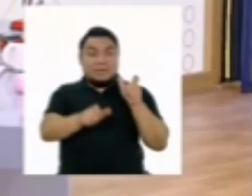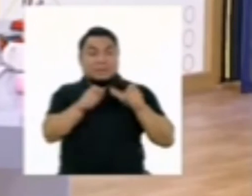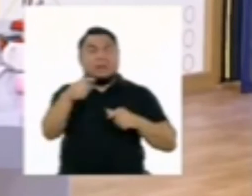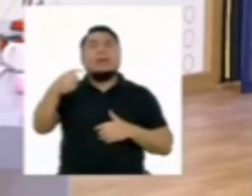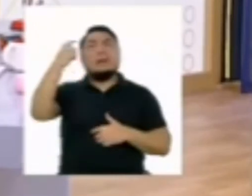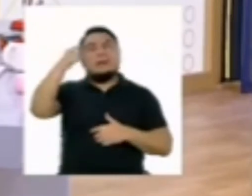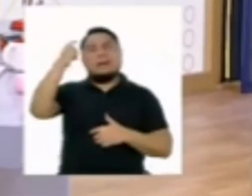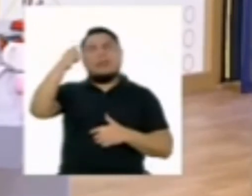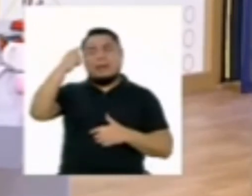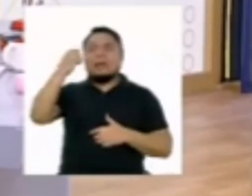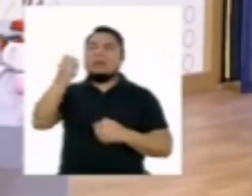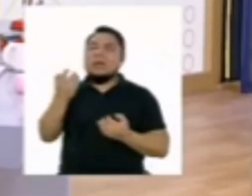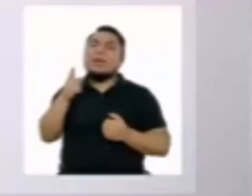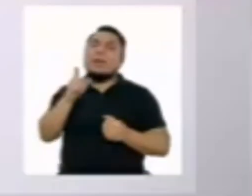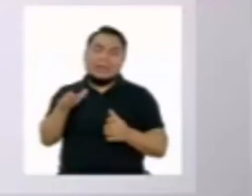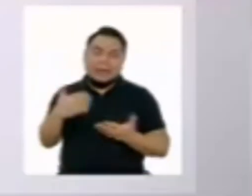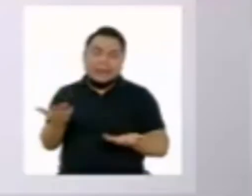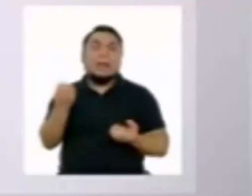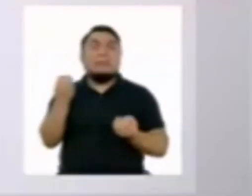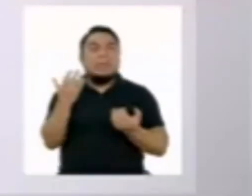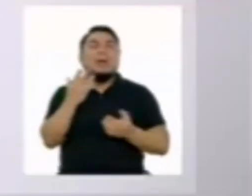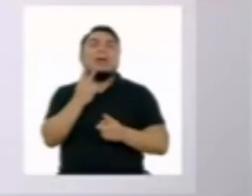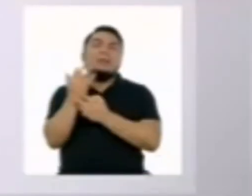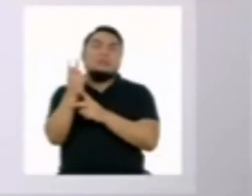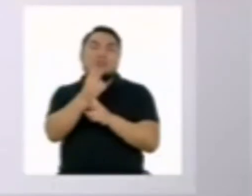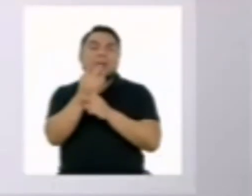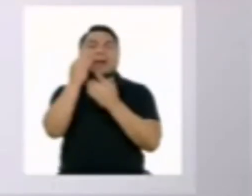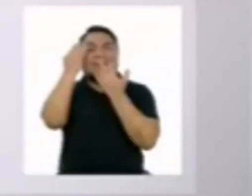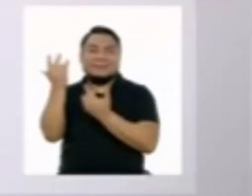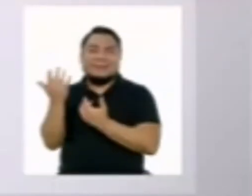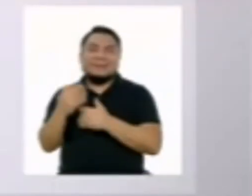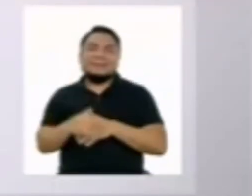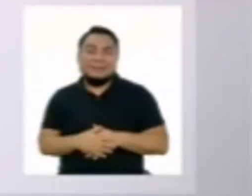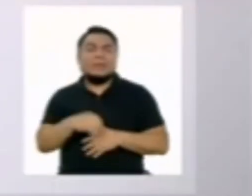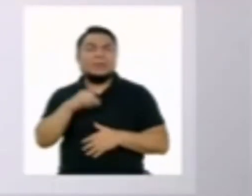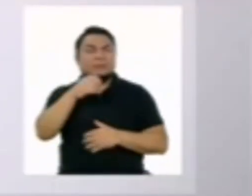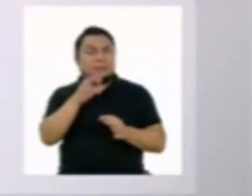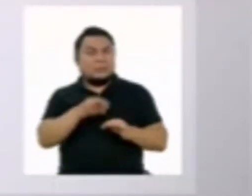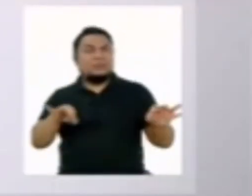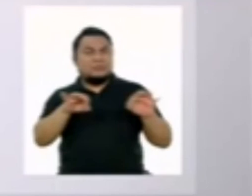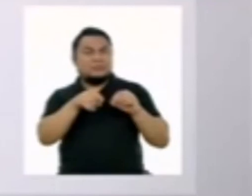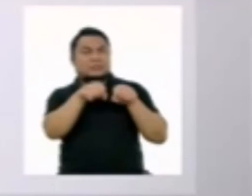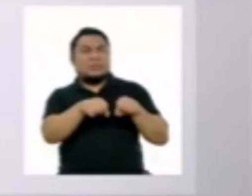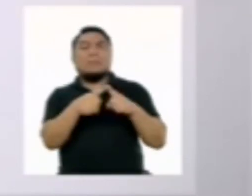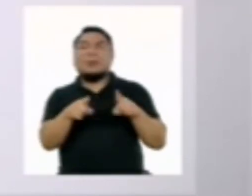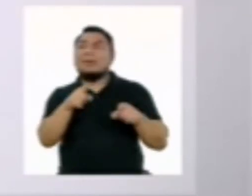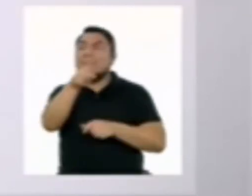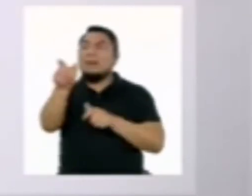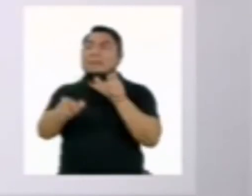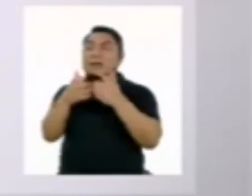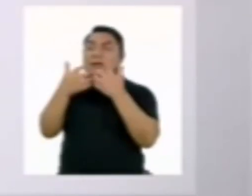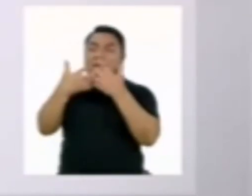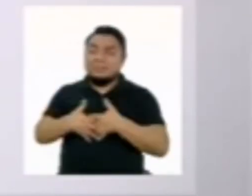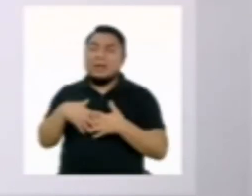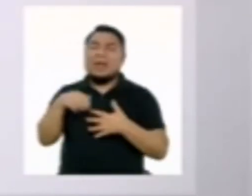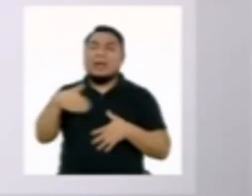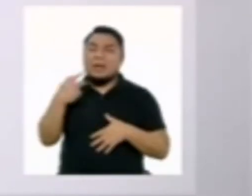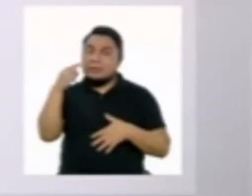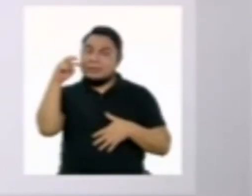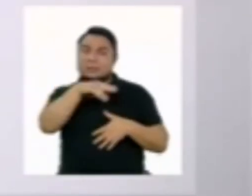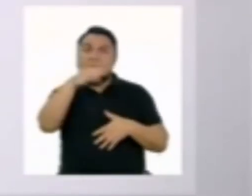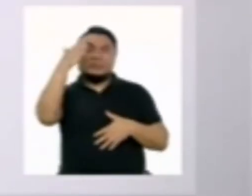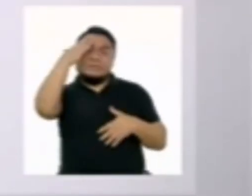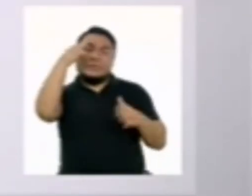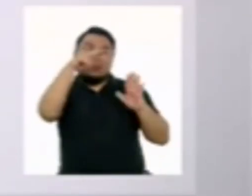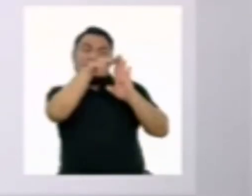toman conciencia, hay esperanza. Claro, pero también es importante que las personas y empresas sepan que hay normas